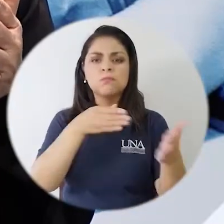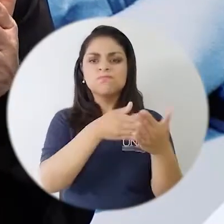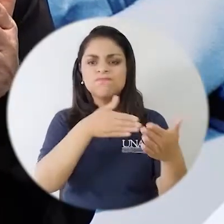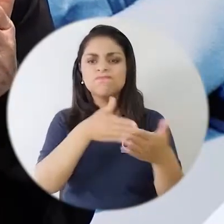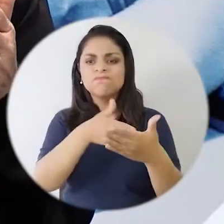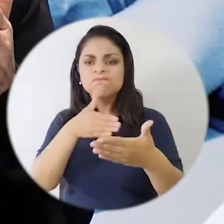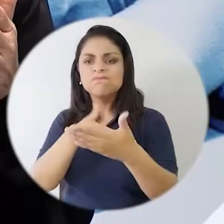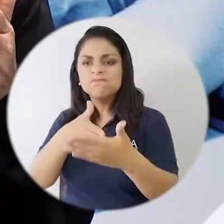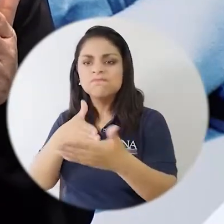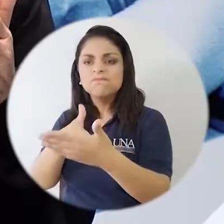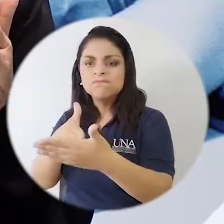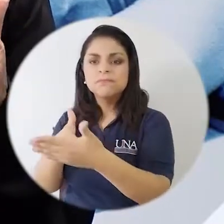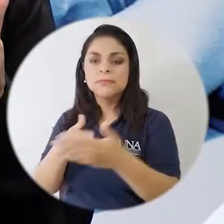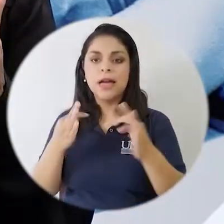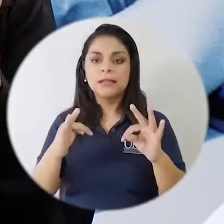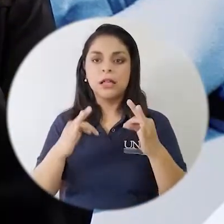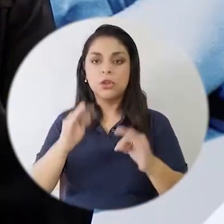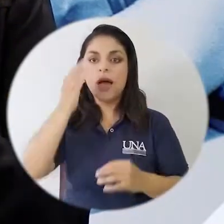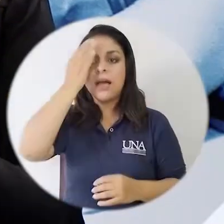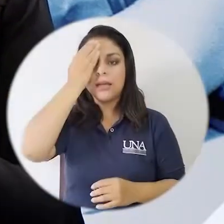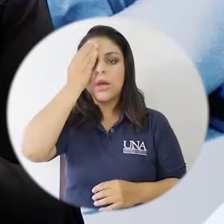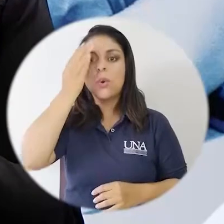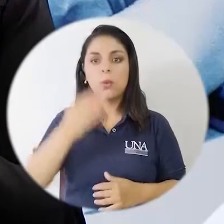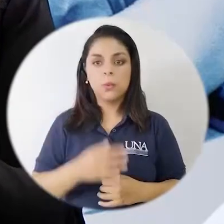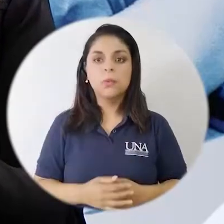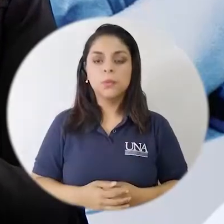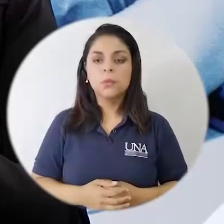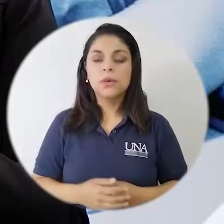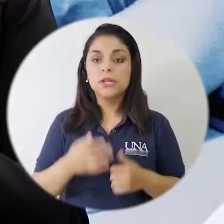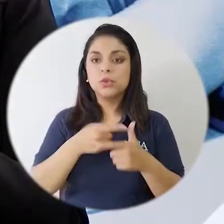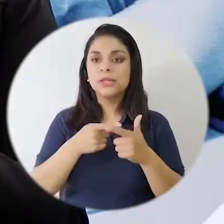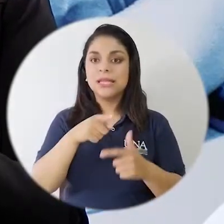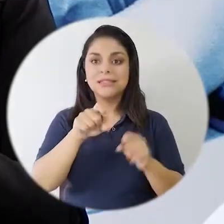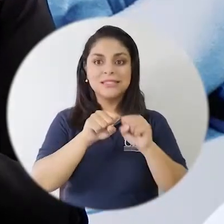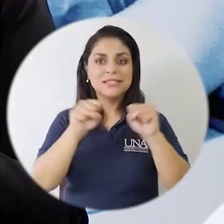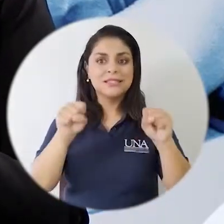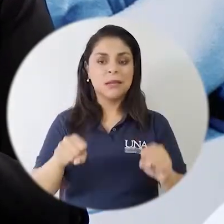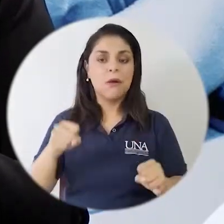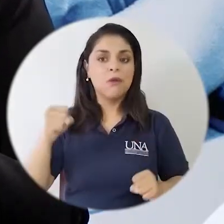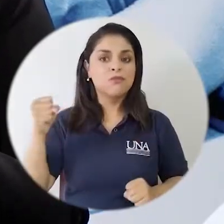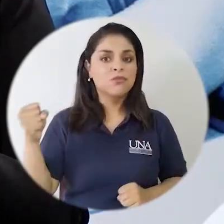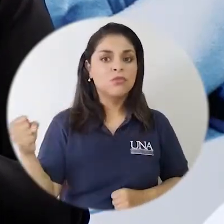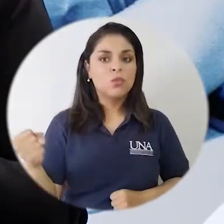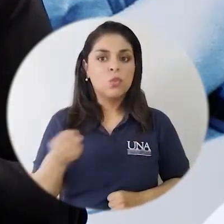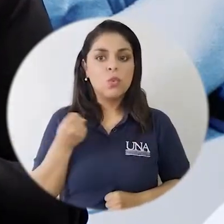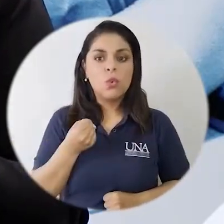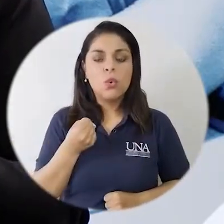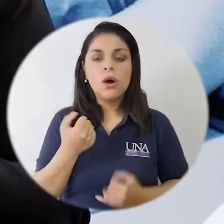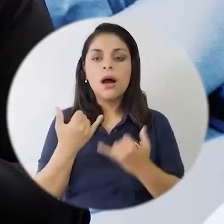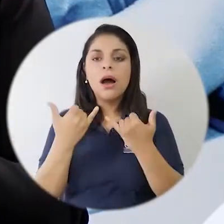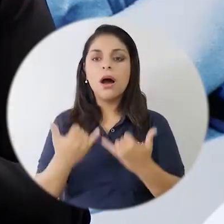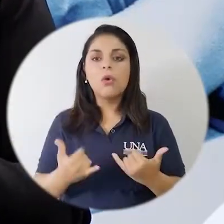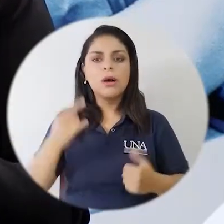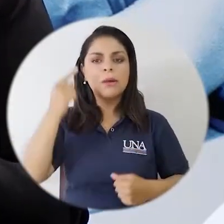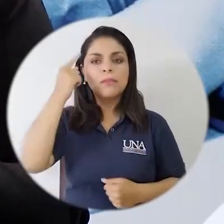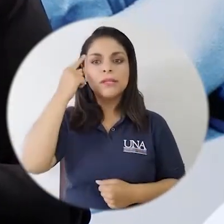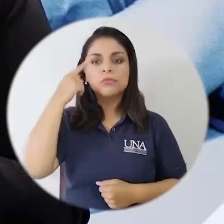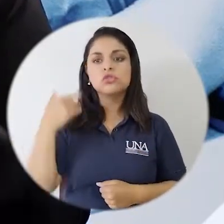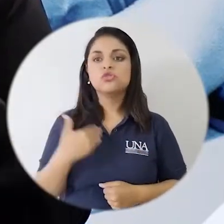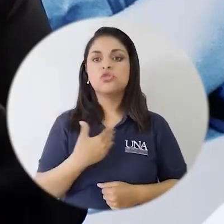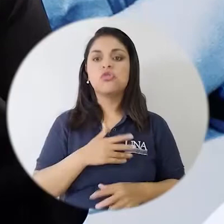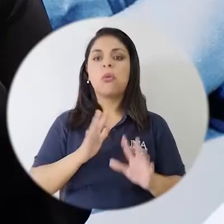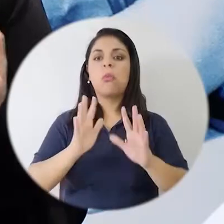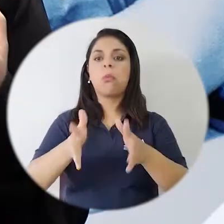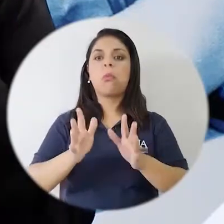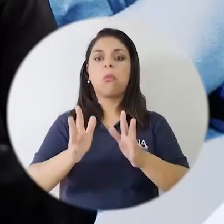deteniendo. Segundo a segundo está deteniendo intentos de hackeo. Y eso es un sistema muy robusto. Ahora pensemos si